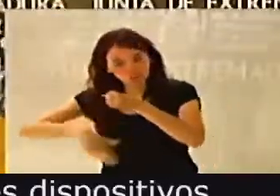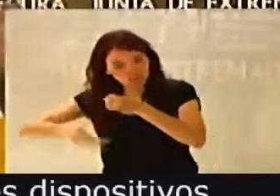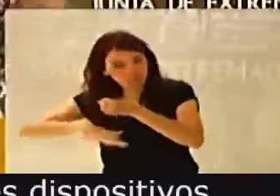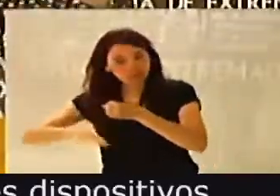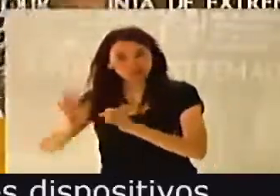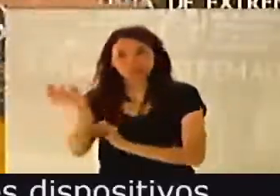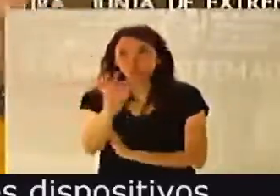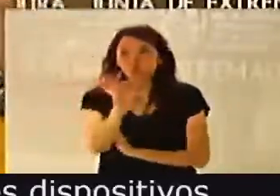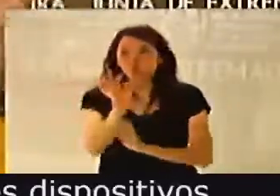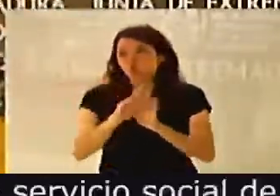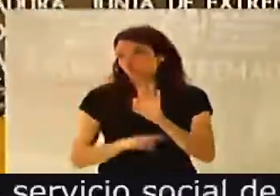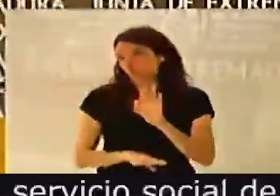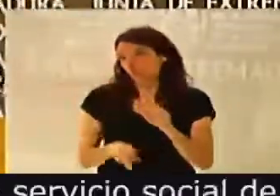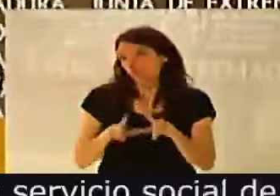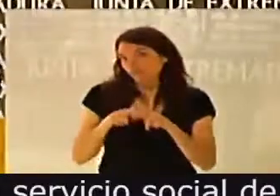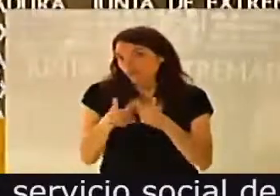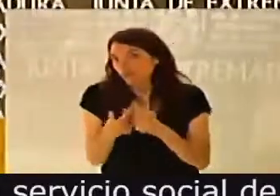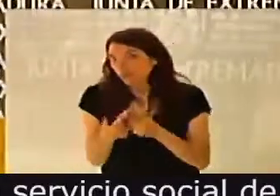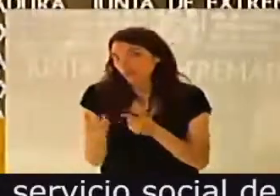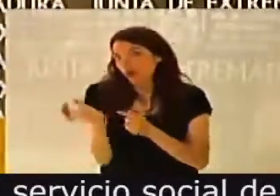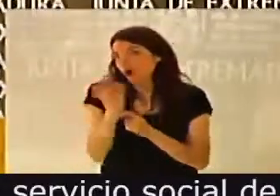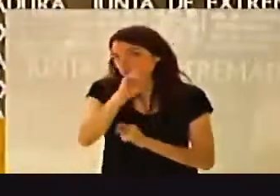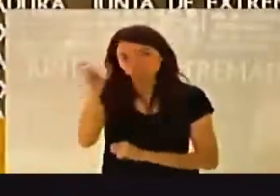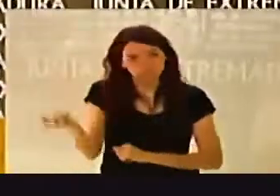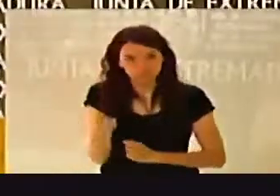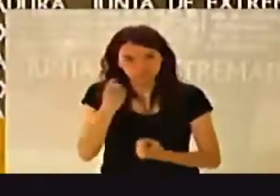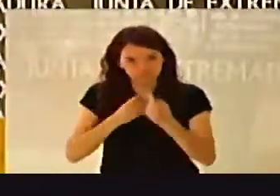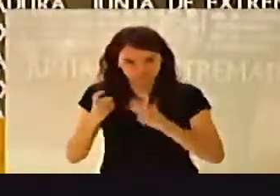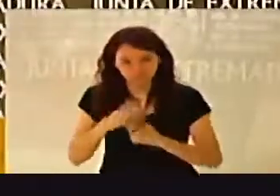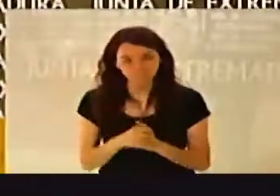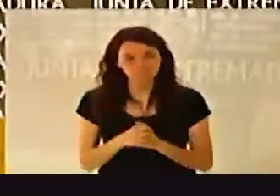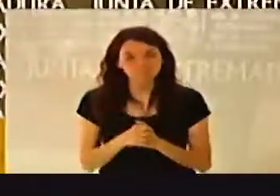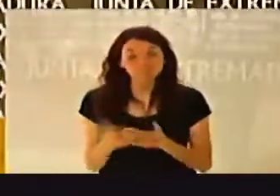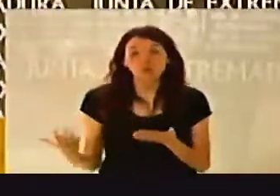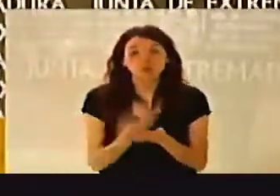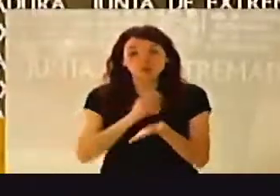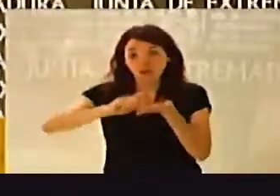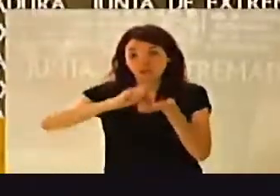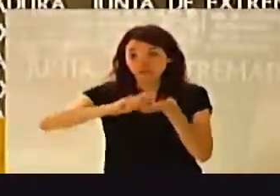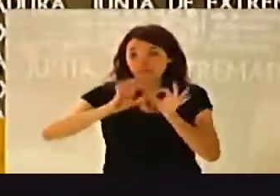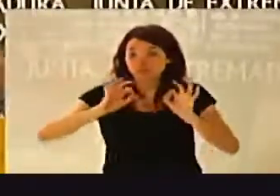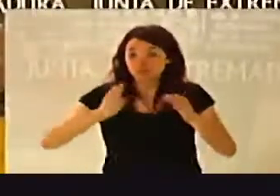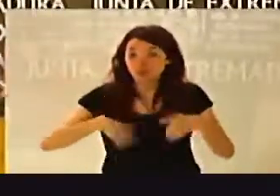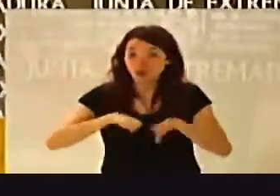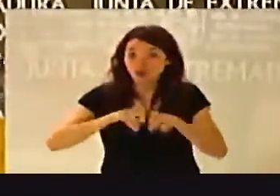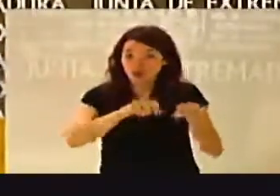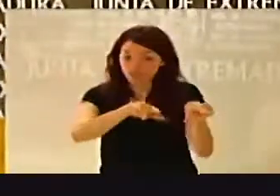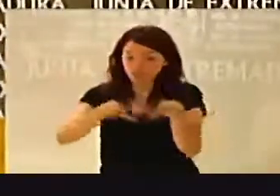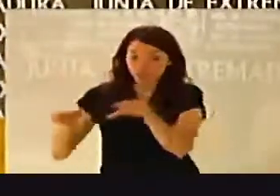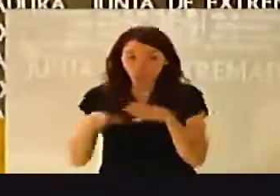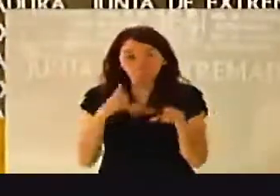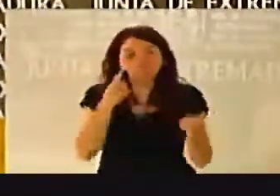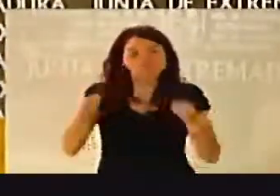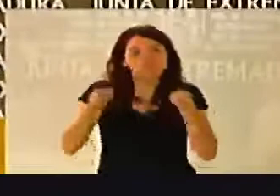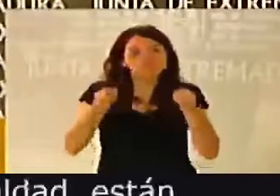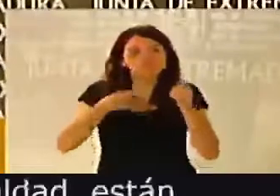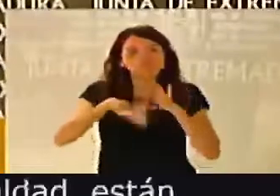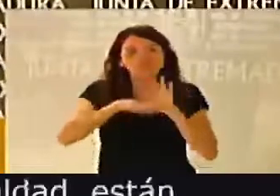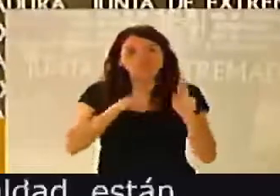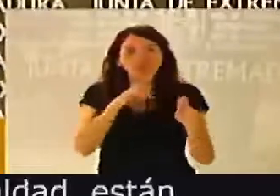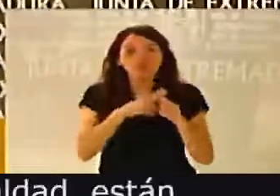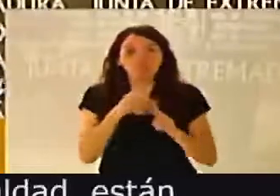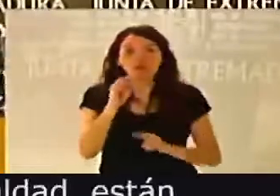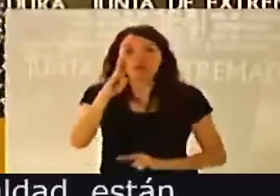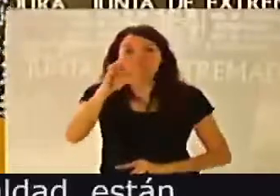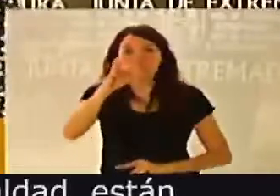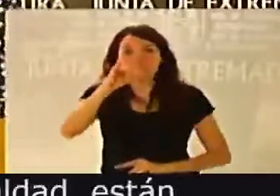familia. Toda la atención psicológica, las oficinas de igualdad, están coordinadas por el programa PRIME, que es quienes se